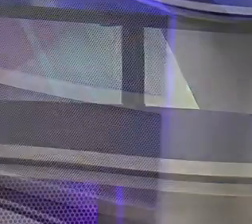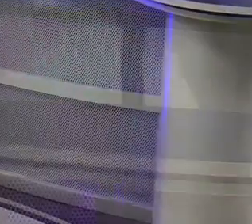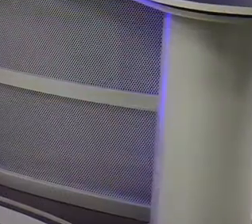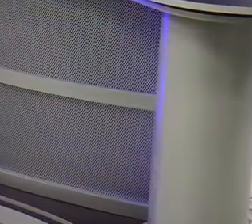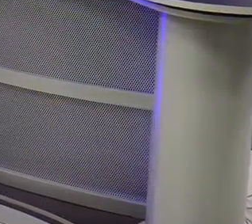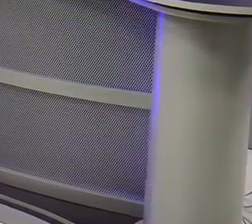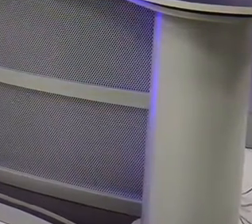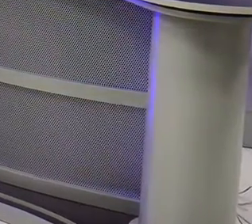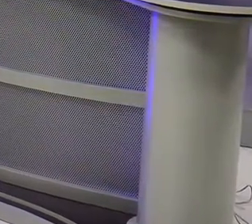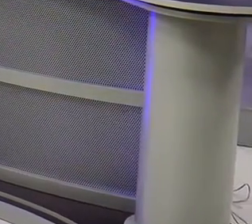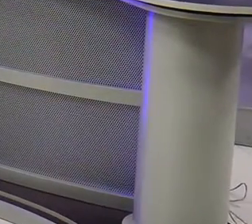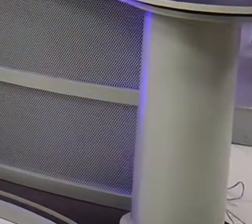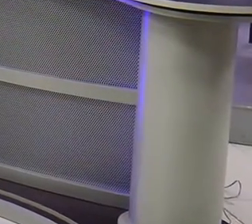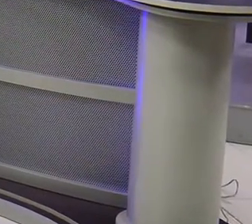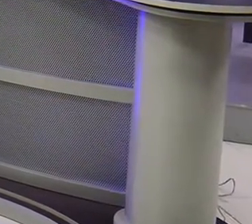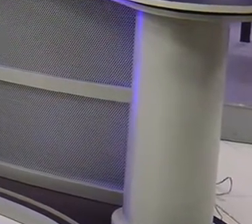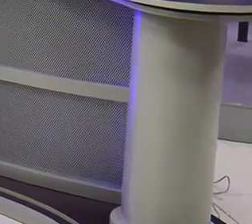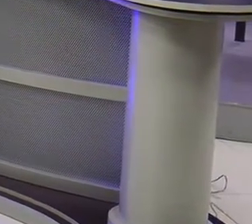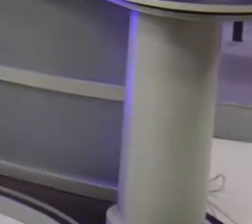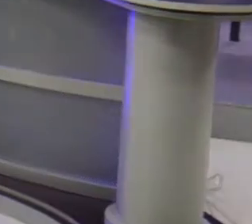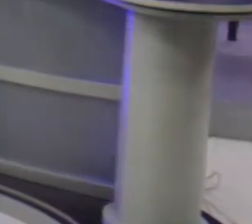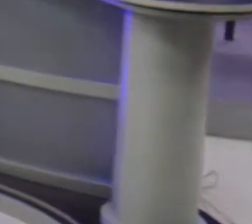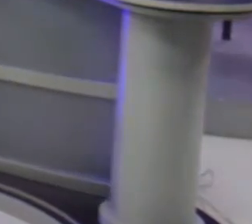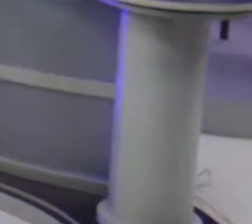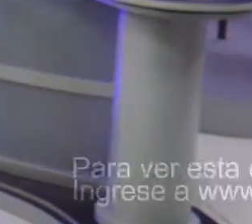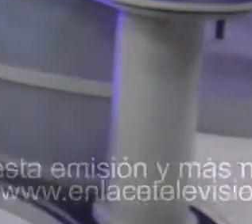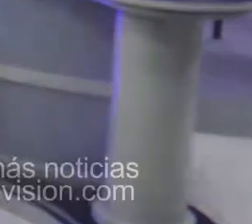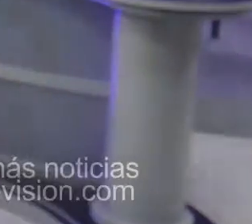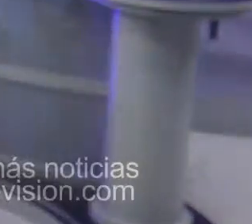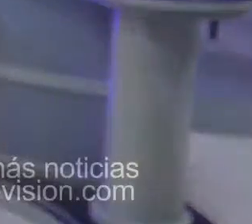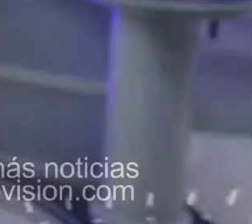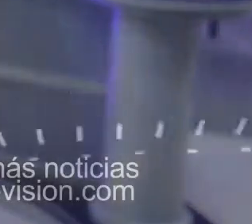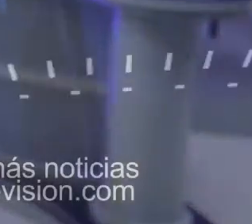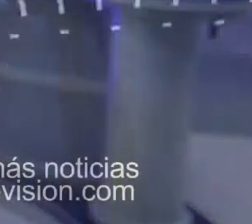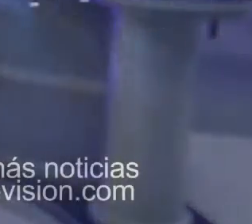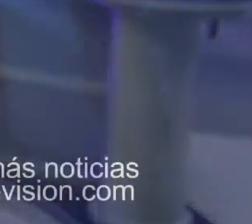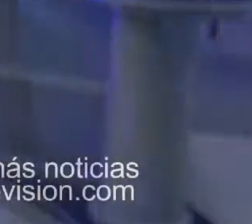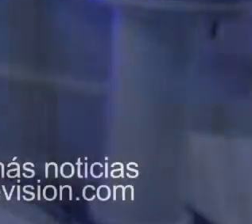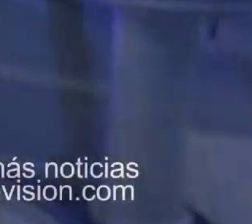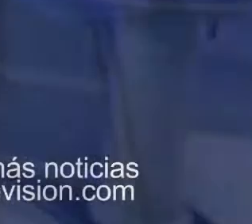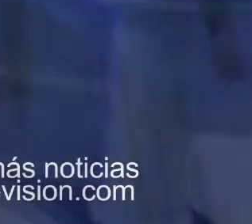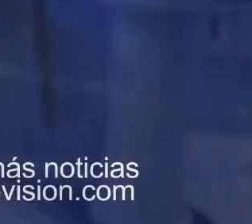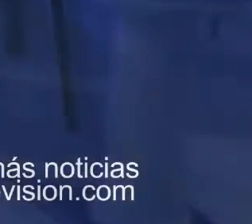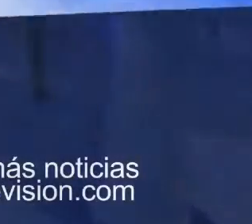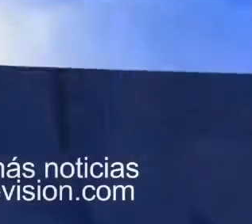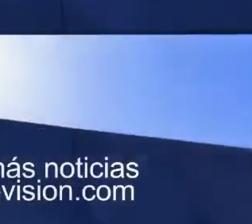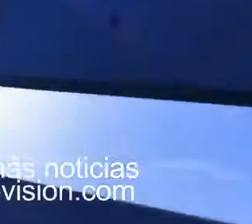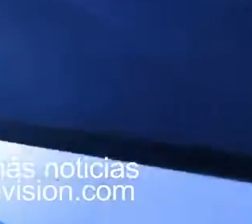We'll be right back.